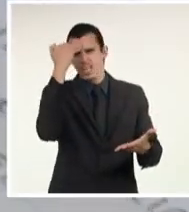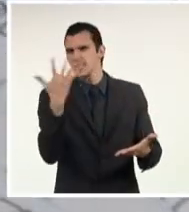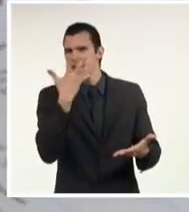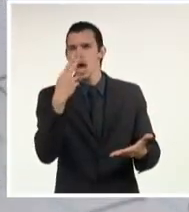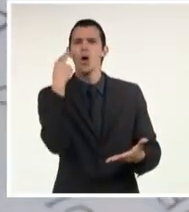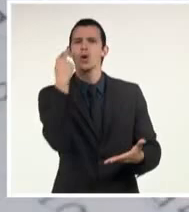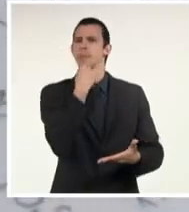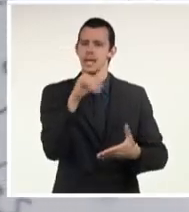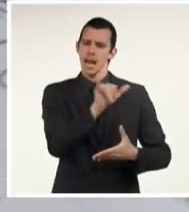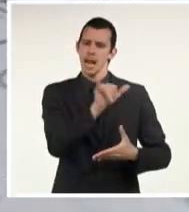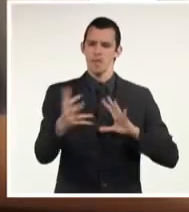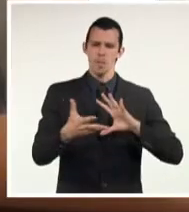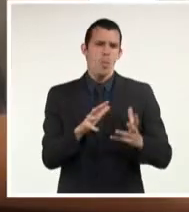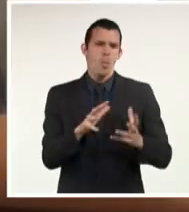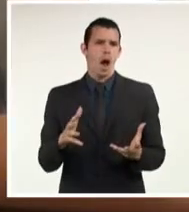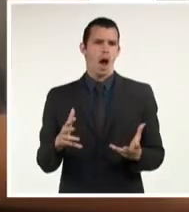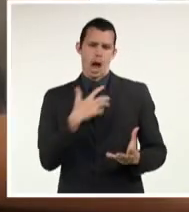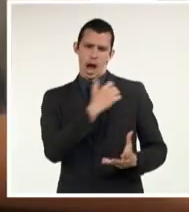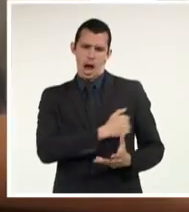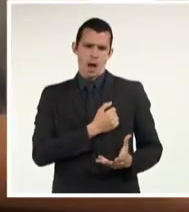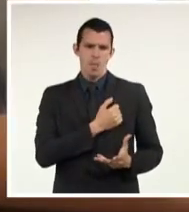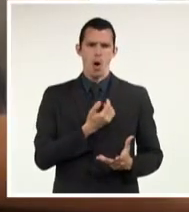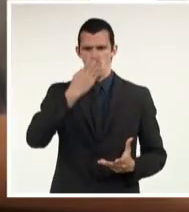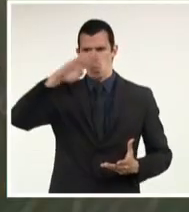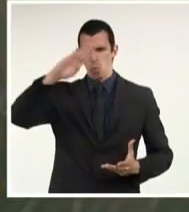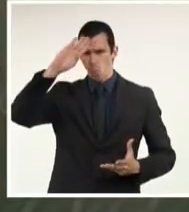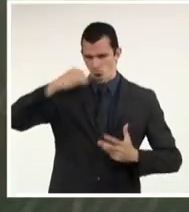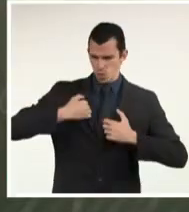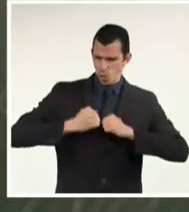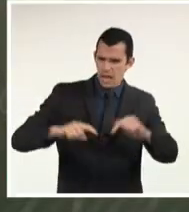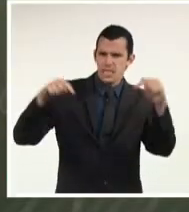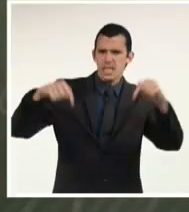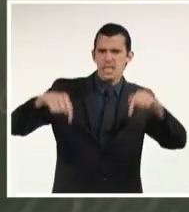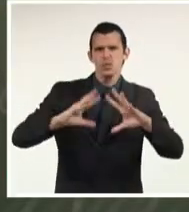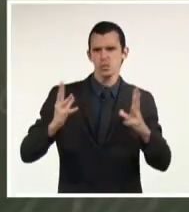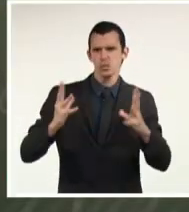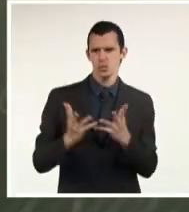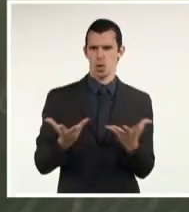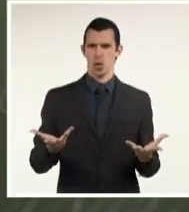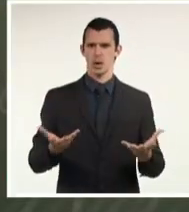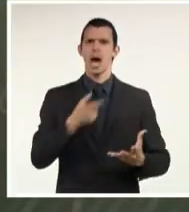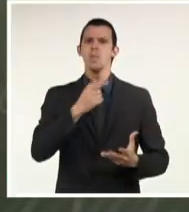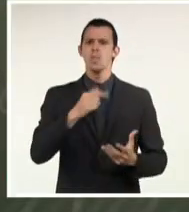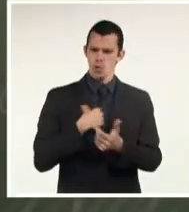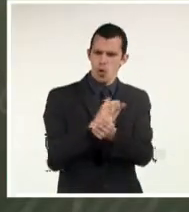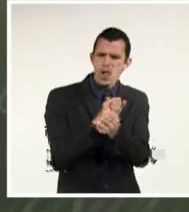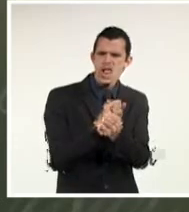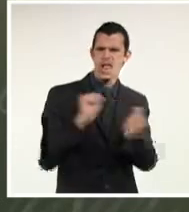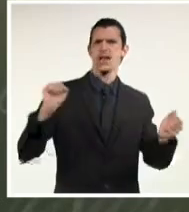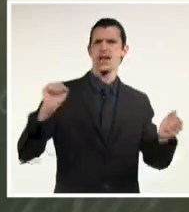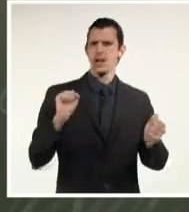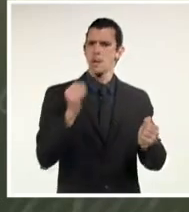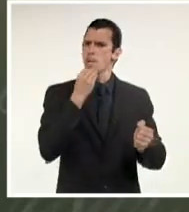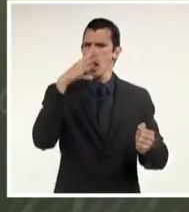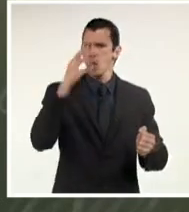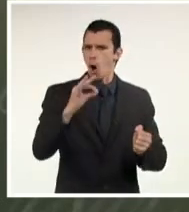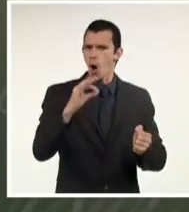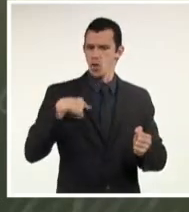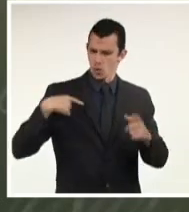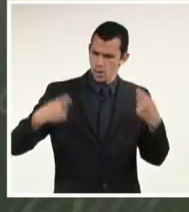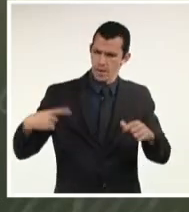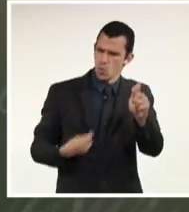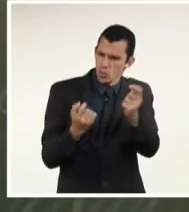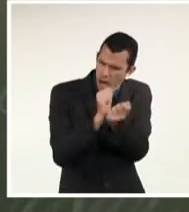raíces, el amor por la patria, por la libertad, el amor a la historia de Cuba como lo hiciera nuestro